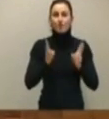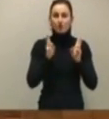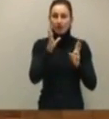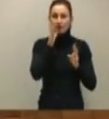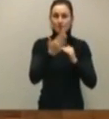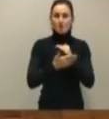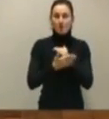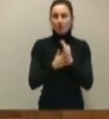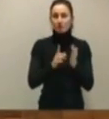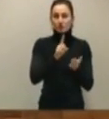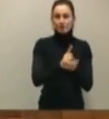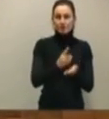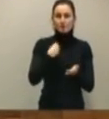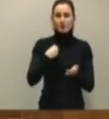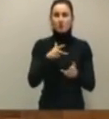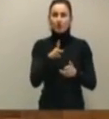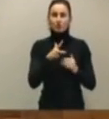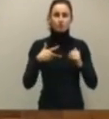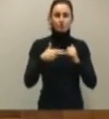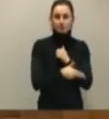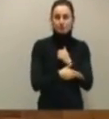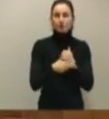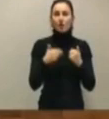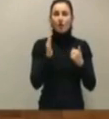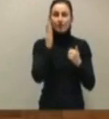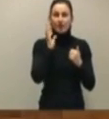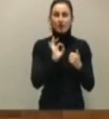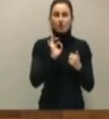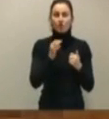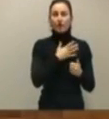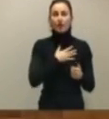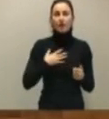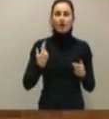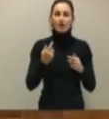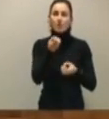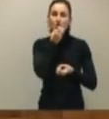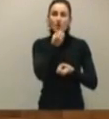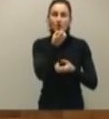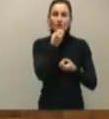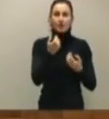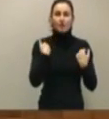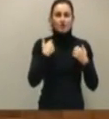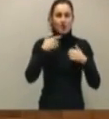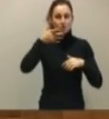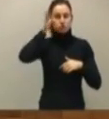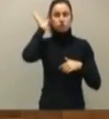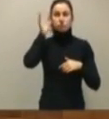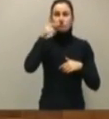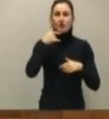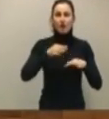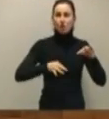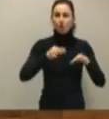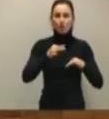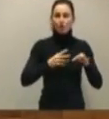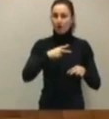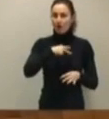plazos, se han conculcado derechos y se ha tratado de hacer alegaciones, ya digo, de un tremendismo jurídico que